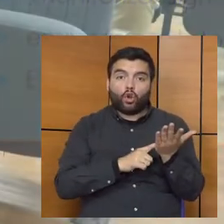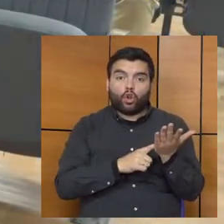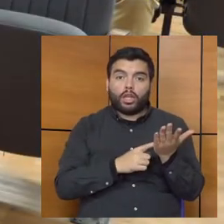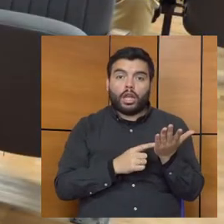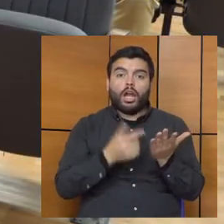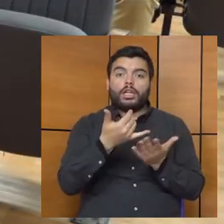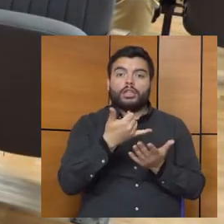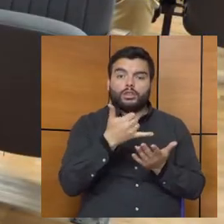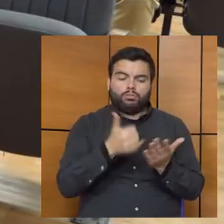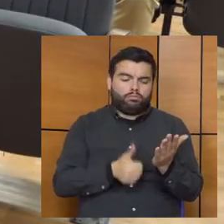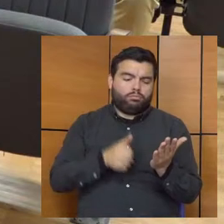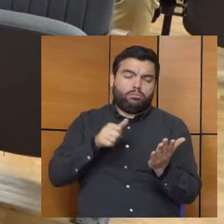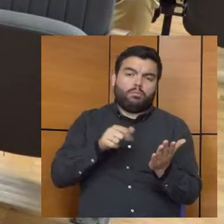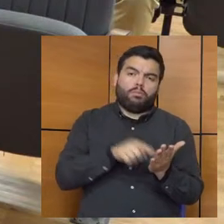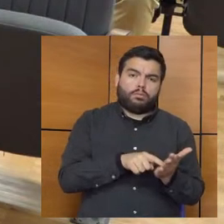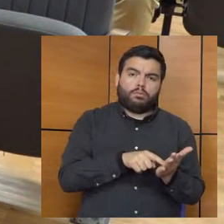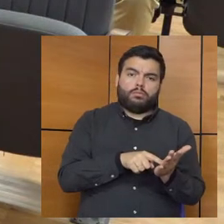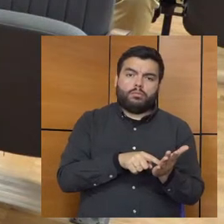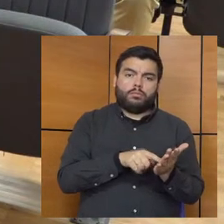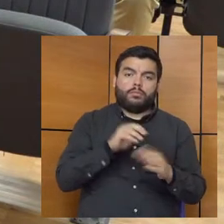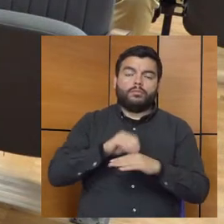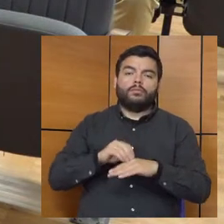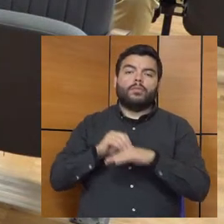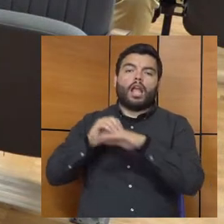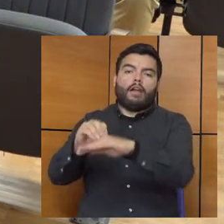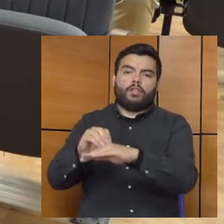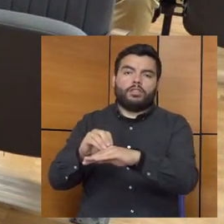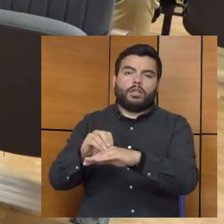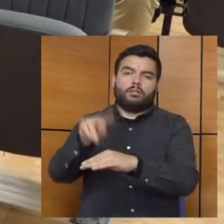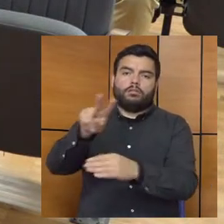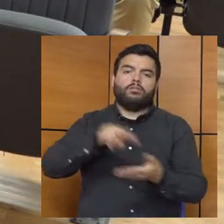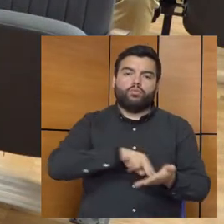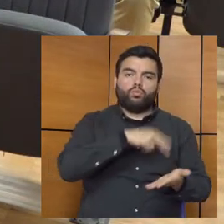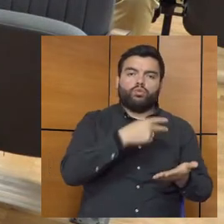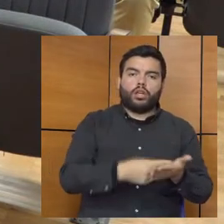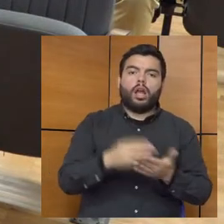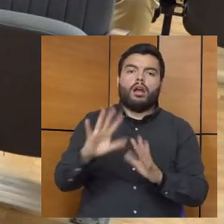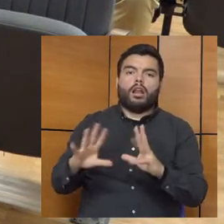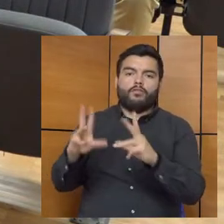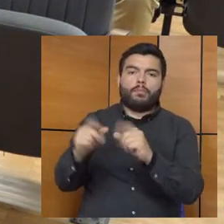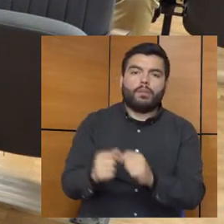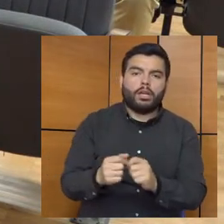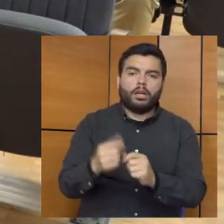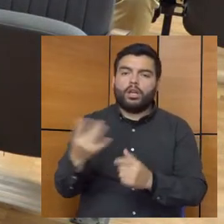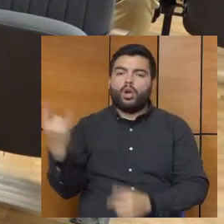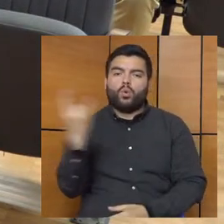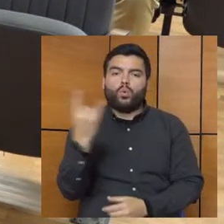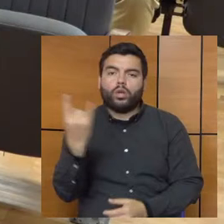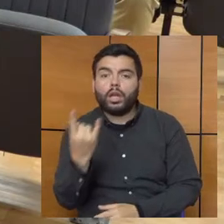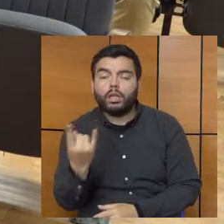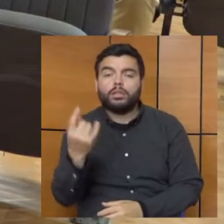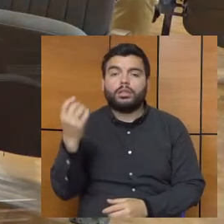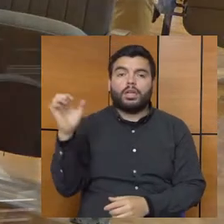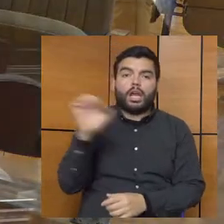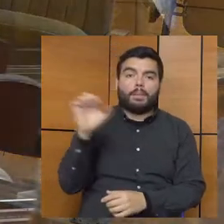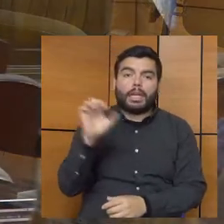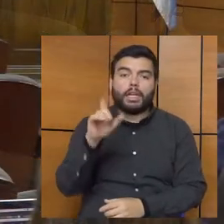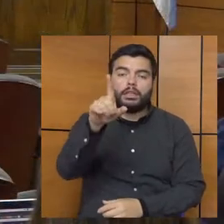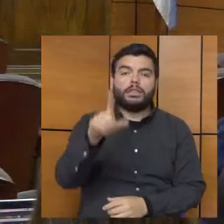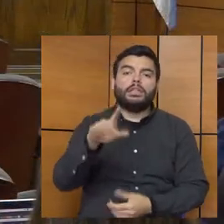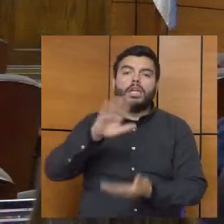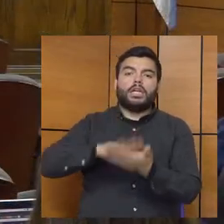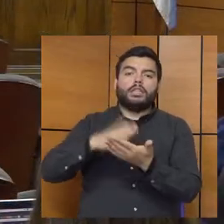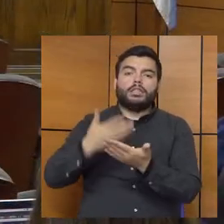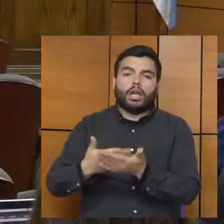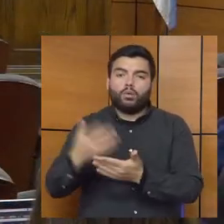con una especie, o con poder avisar a una emergencia sanitaria de que ha sufrido esa caída,